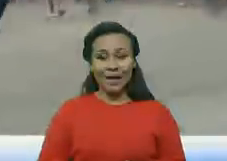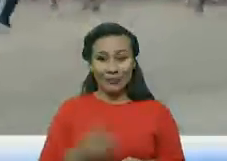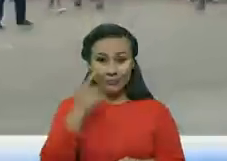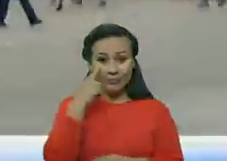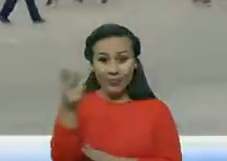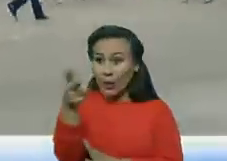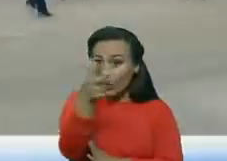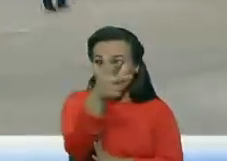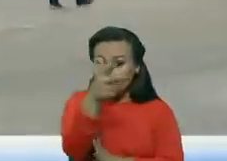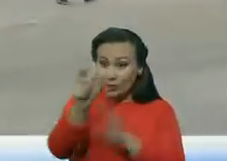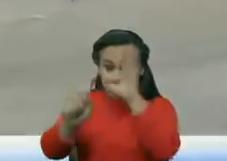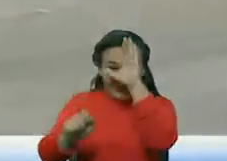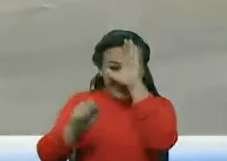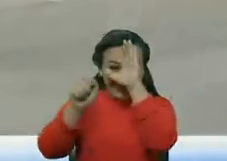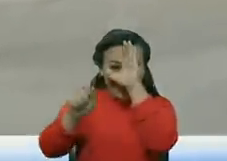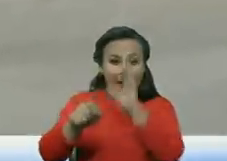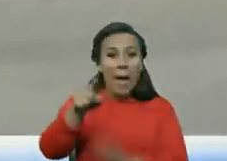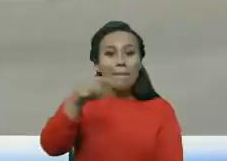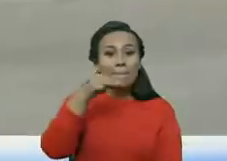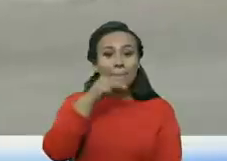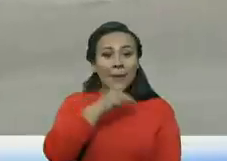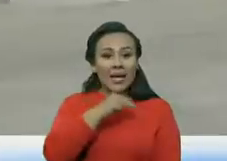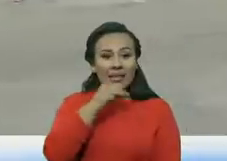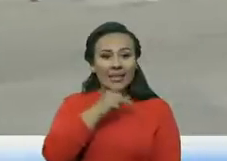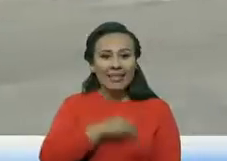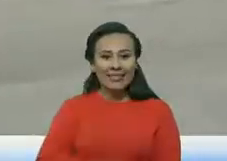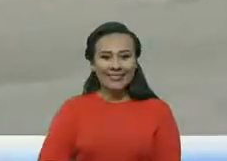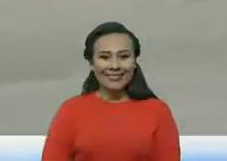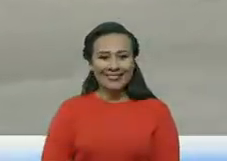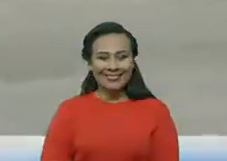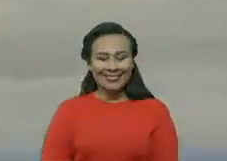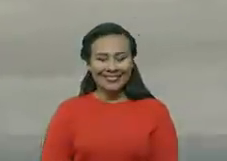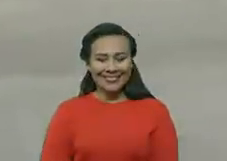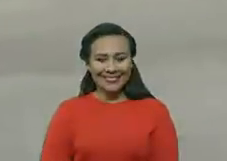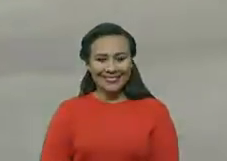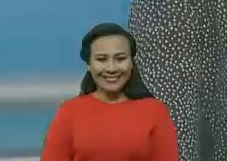Cámaras de Eduardo García desde Manta, provincia de Manabí, informó Wendy Delgado.